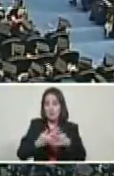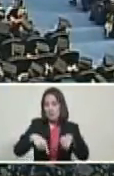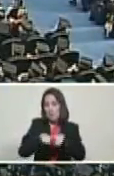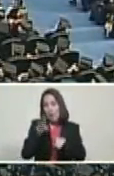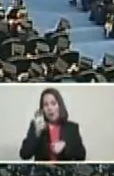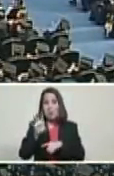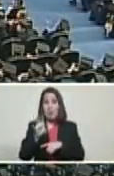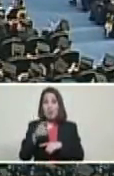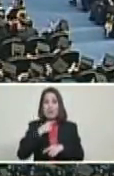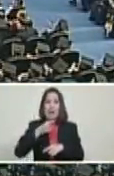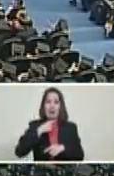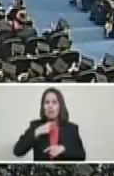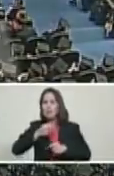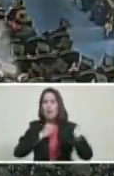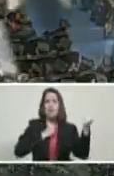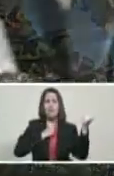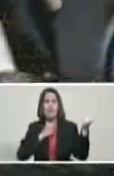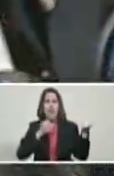Rumbero.